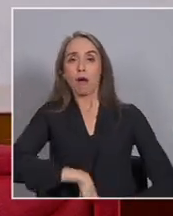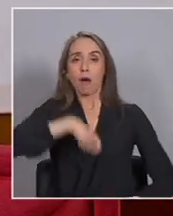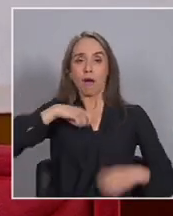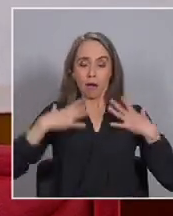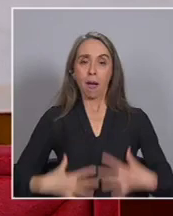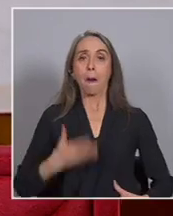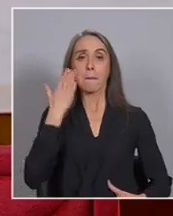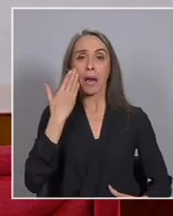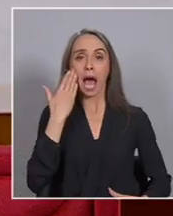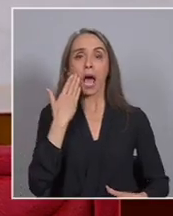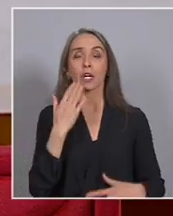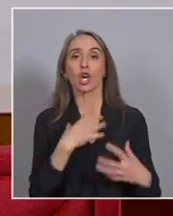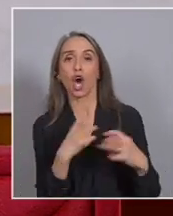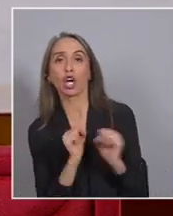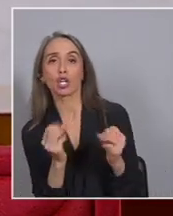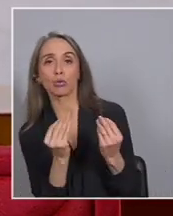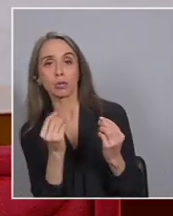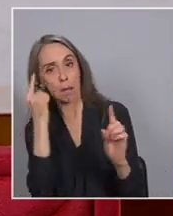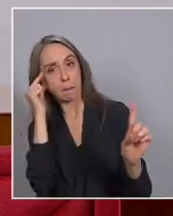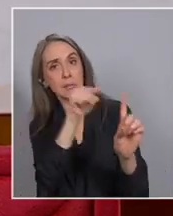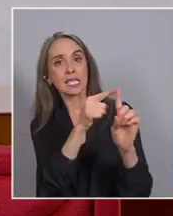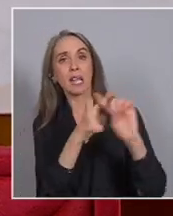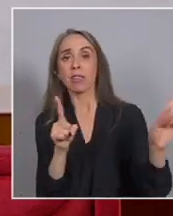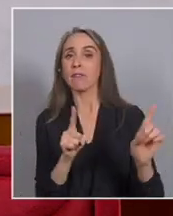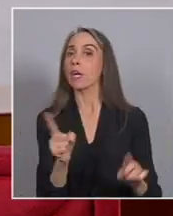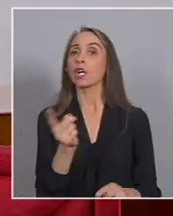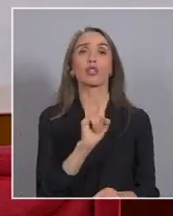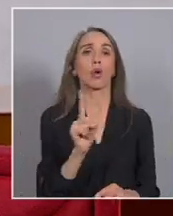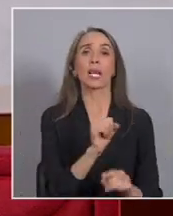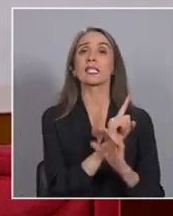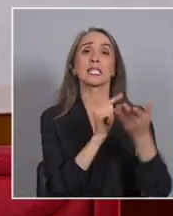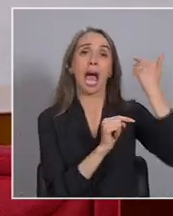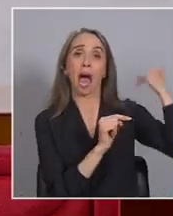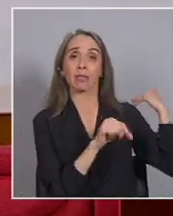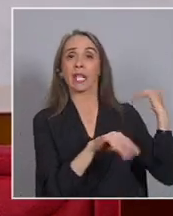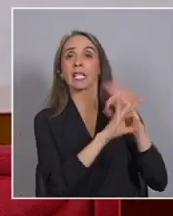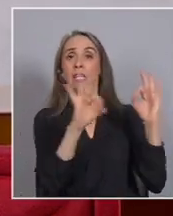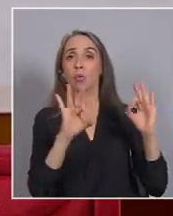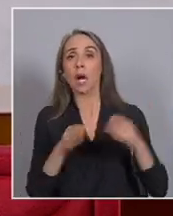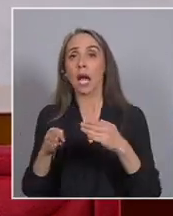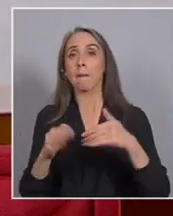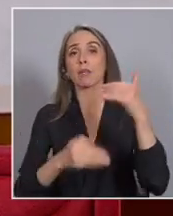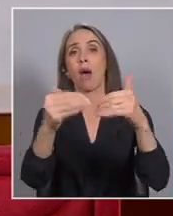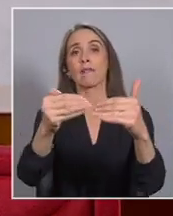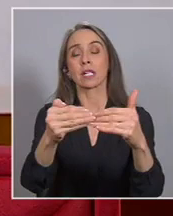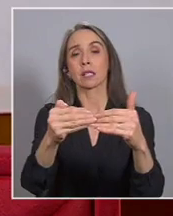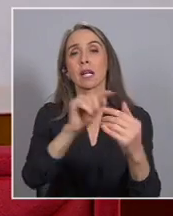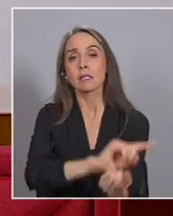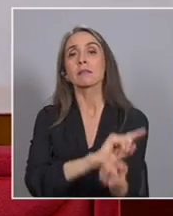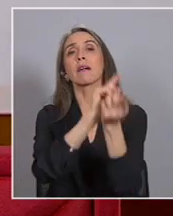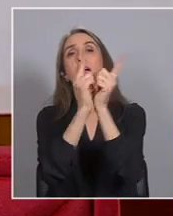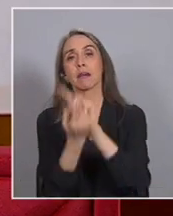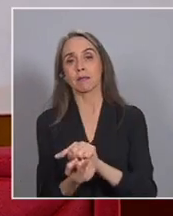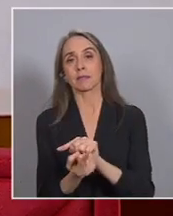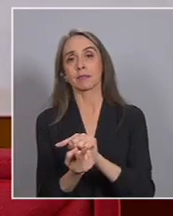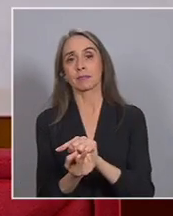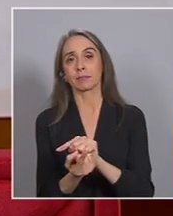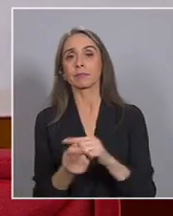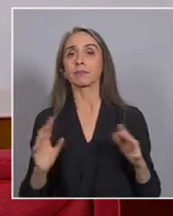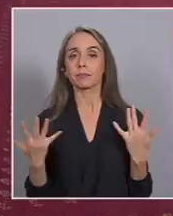y el amedrentamiento a quienes piensan distinto no es ni será nunca el camino para avanzar, sino todo lo contrario.